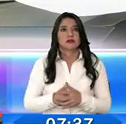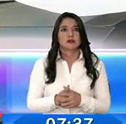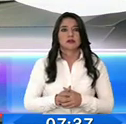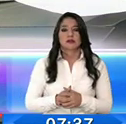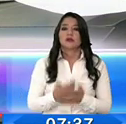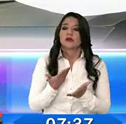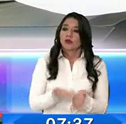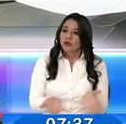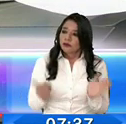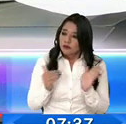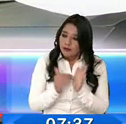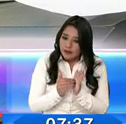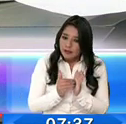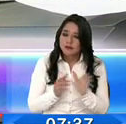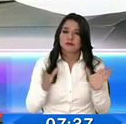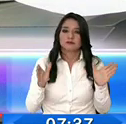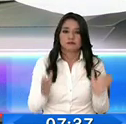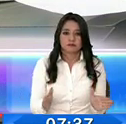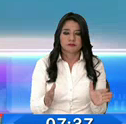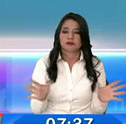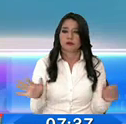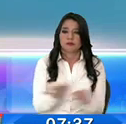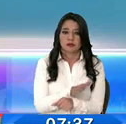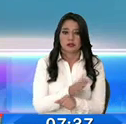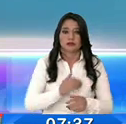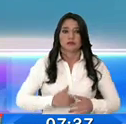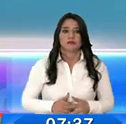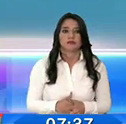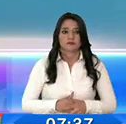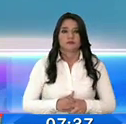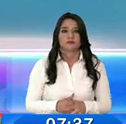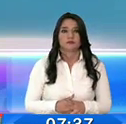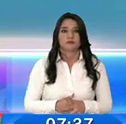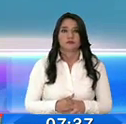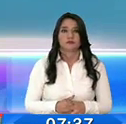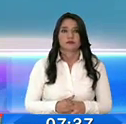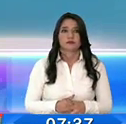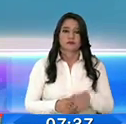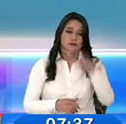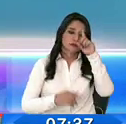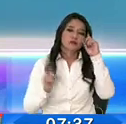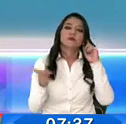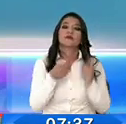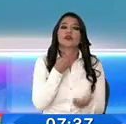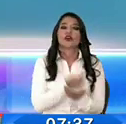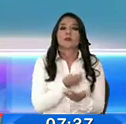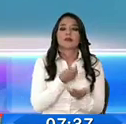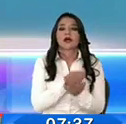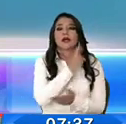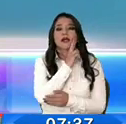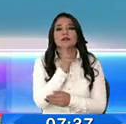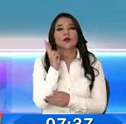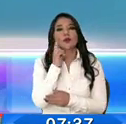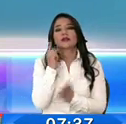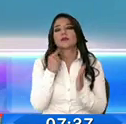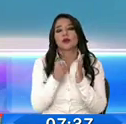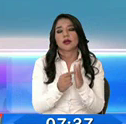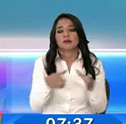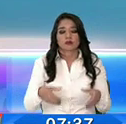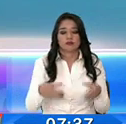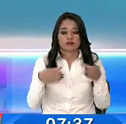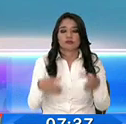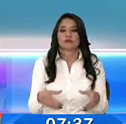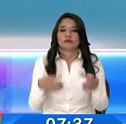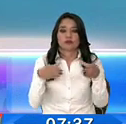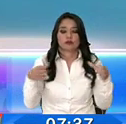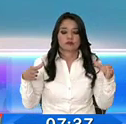que volver a hacer un six pack es decir el six pack no es el que ustedes piensan que todos compramos en un restaurant en un supermercado esto